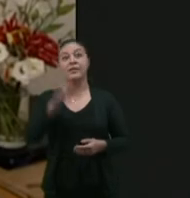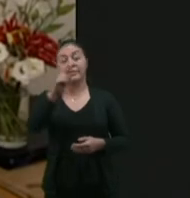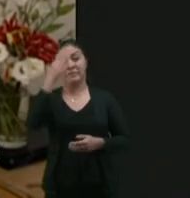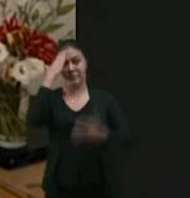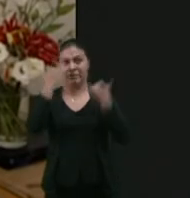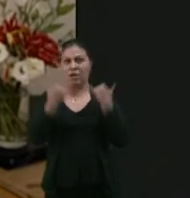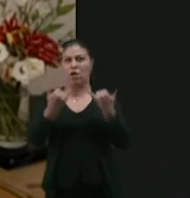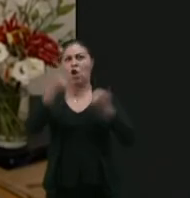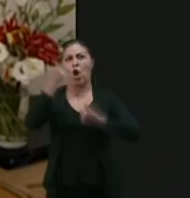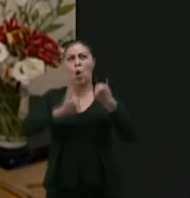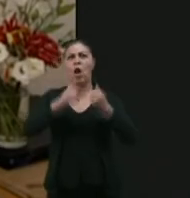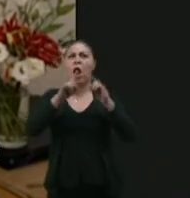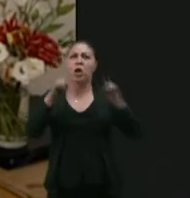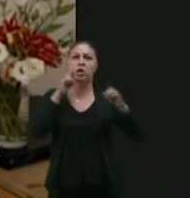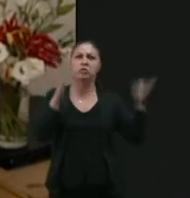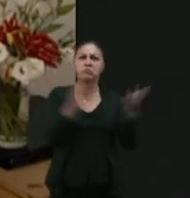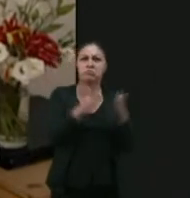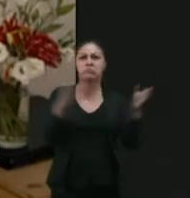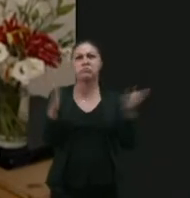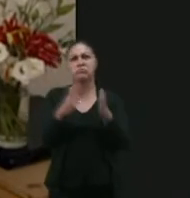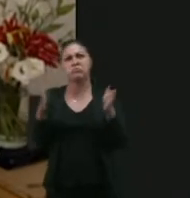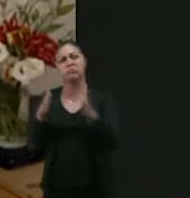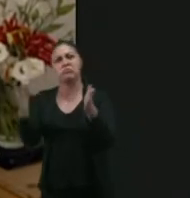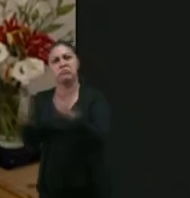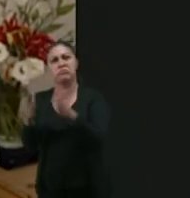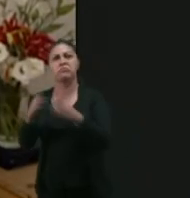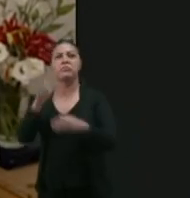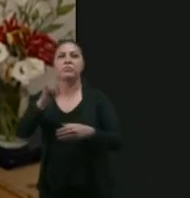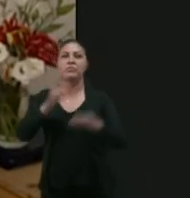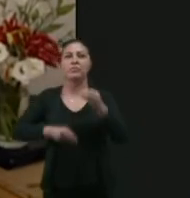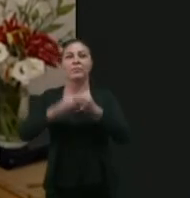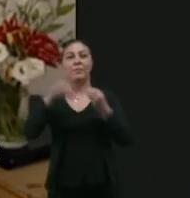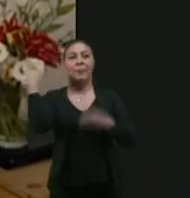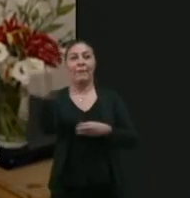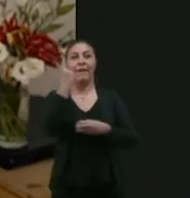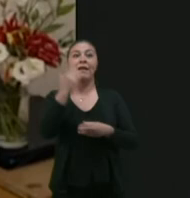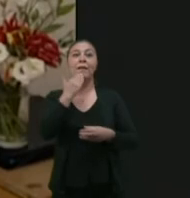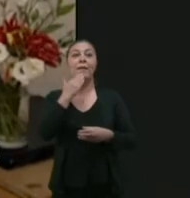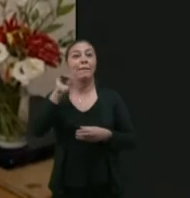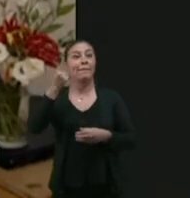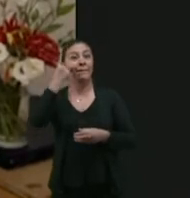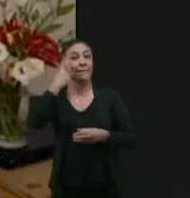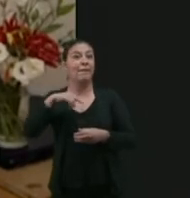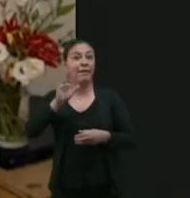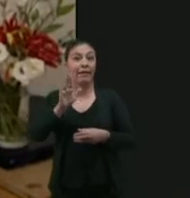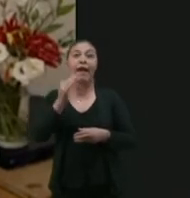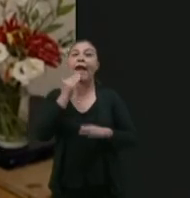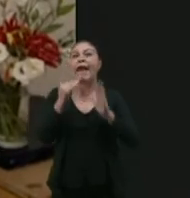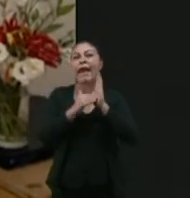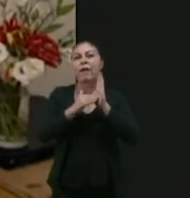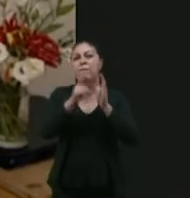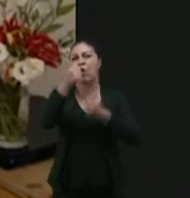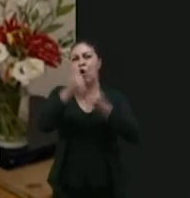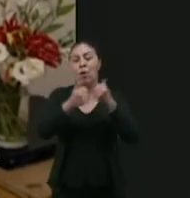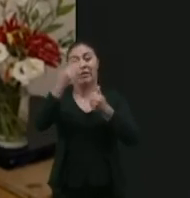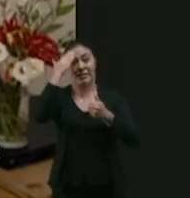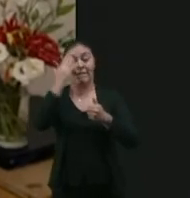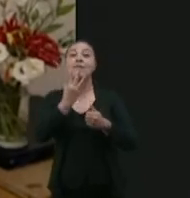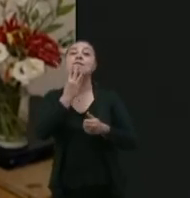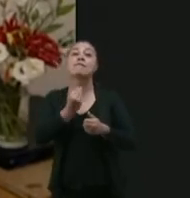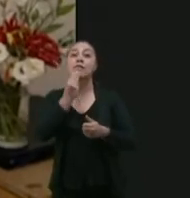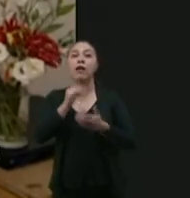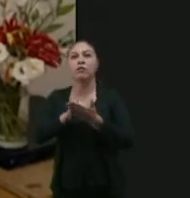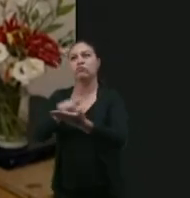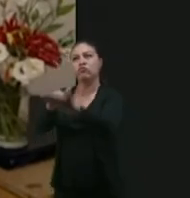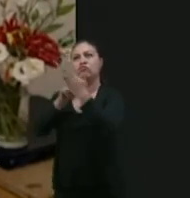muy pequeñas, y si son globales del primer día, tienen que pensar que, bueno, por ejemplo, Israel es un mejor lugar. ¿De dónde vamos